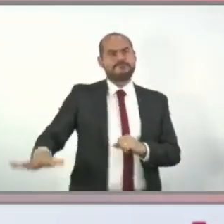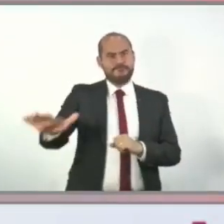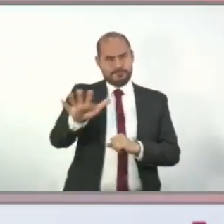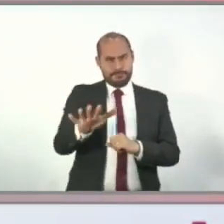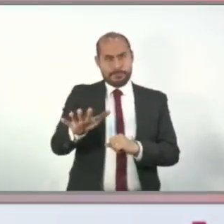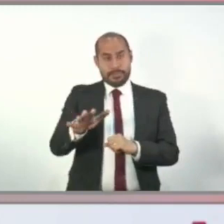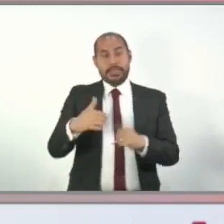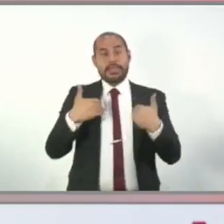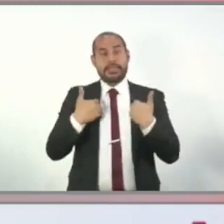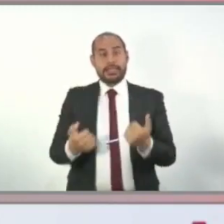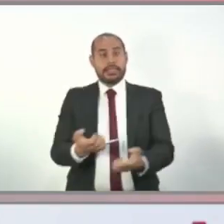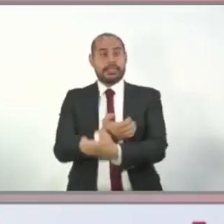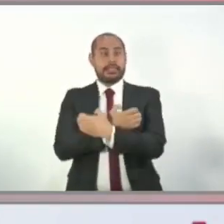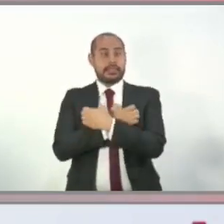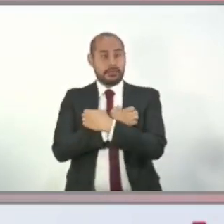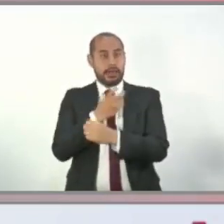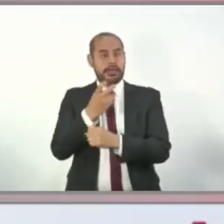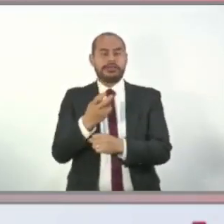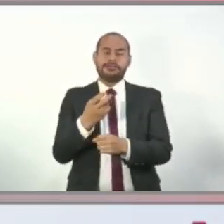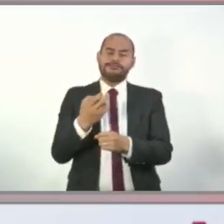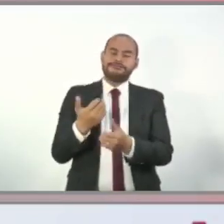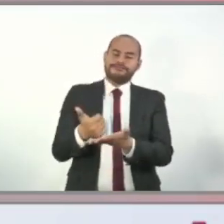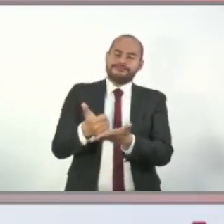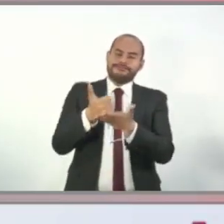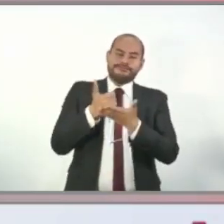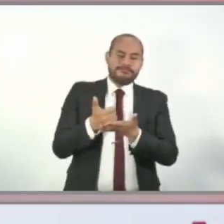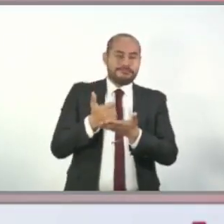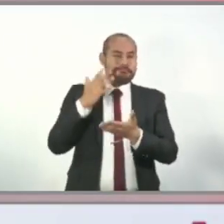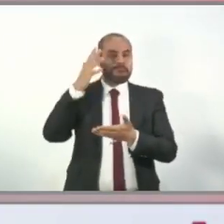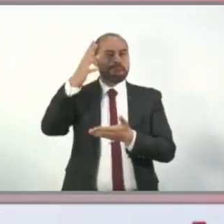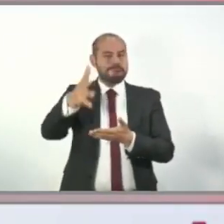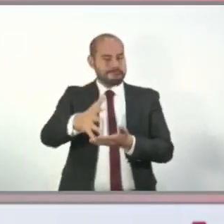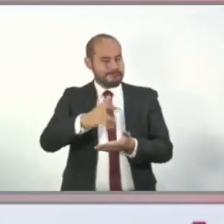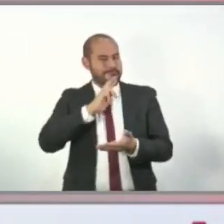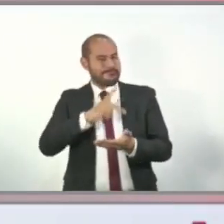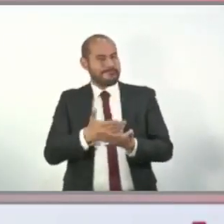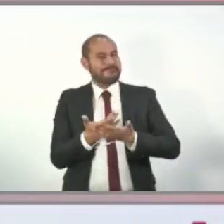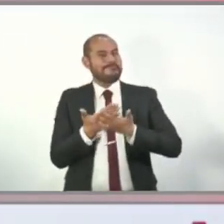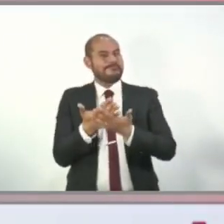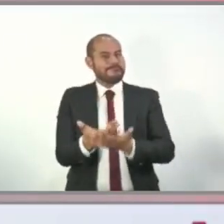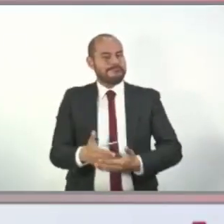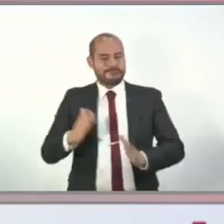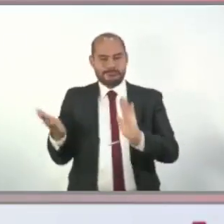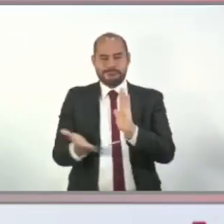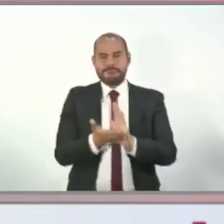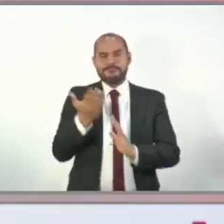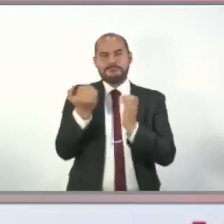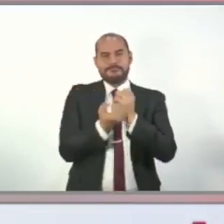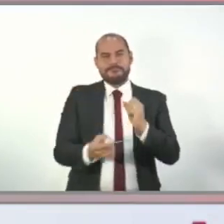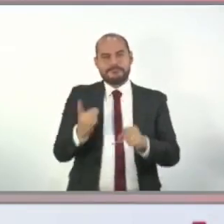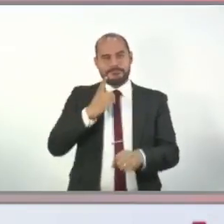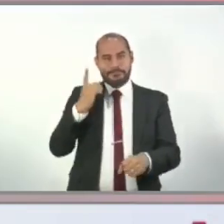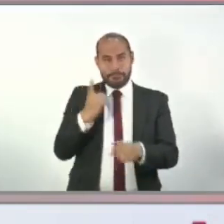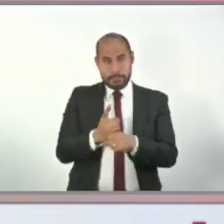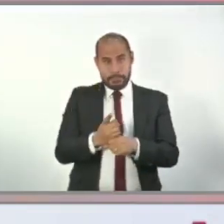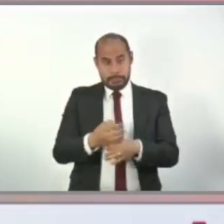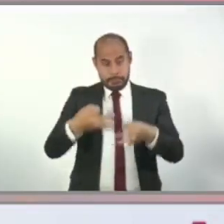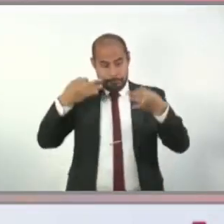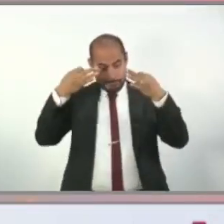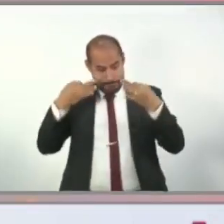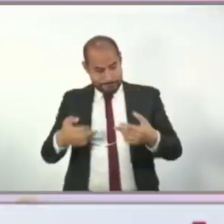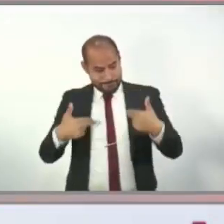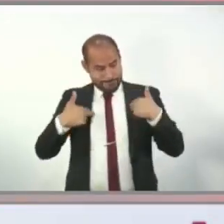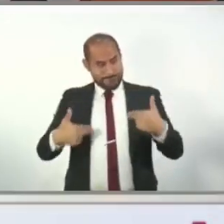la educación como un signo de esperanza y como vía para la construcción de sociedades más auténticamente